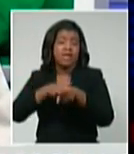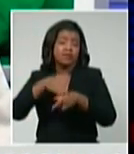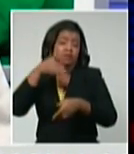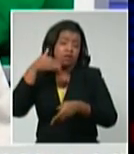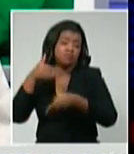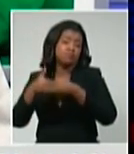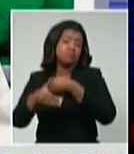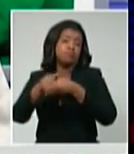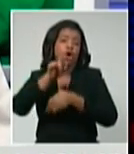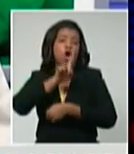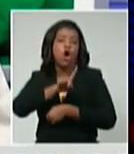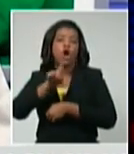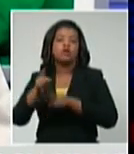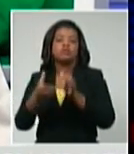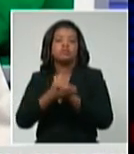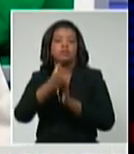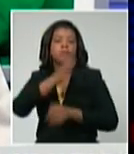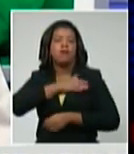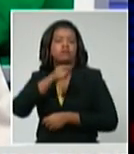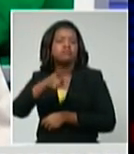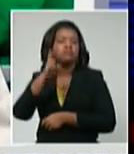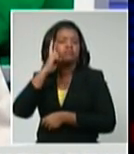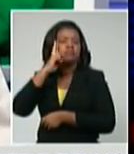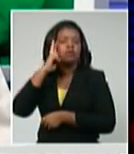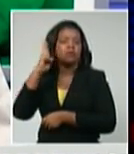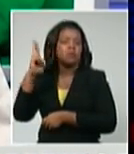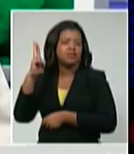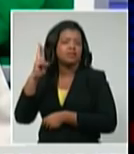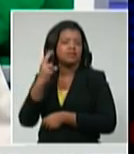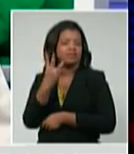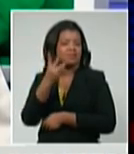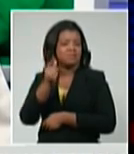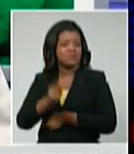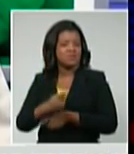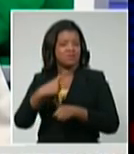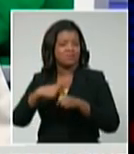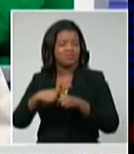recordamos aquellos 3 primeros que tuvimos.